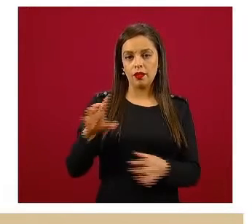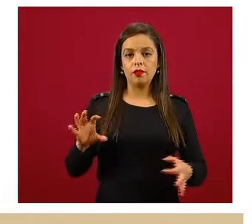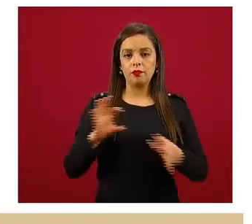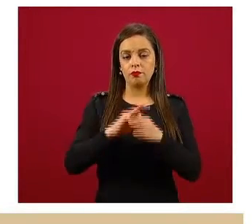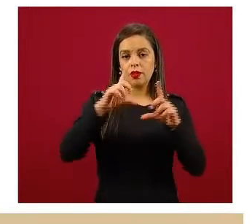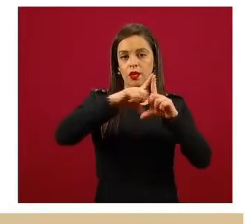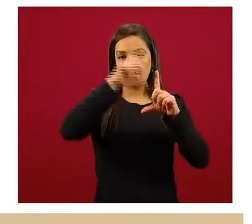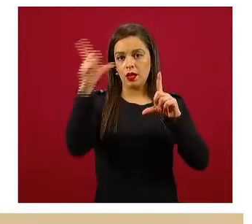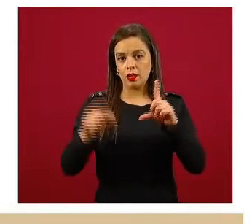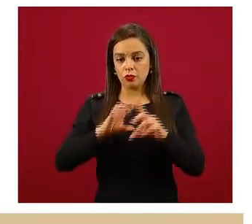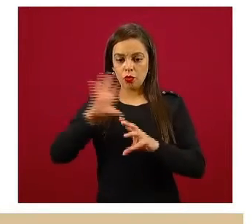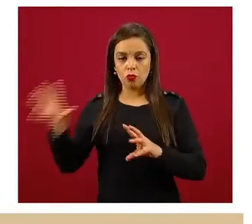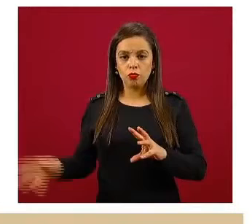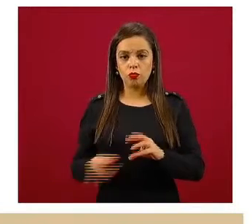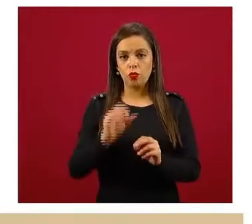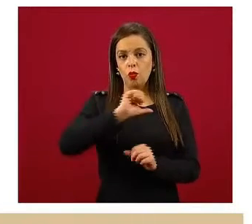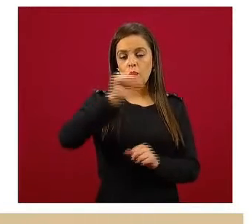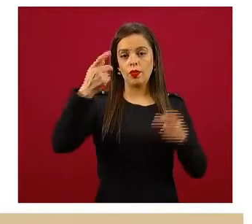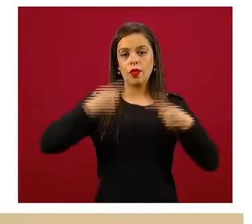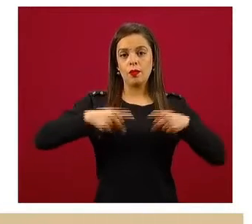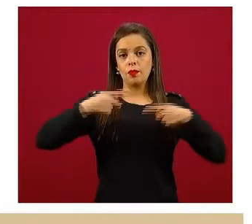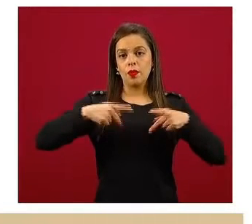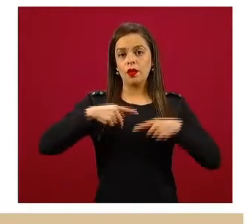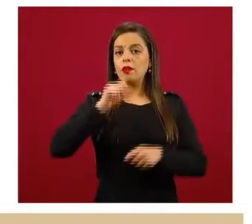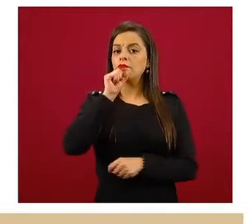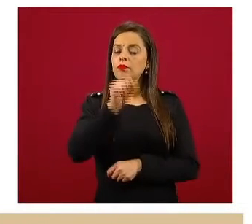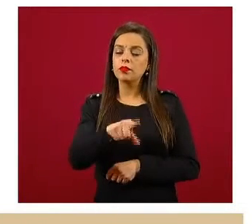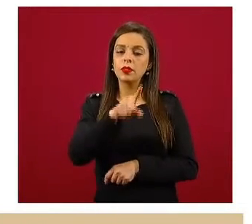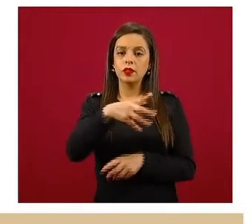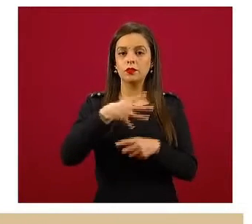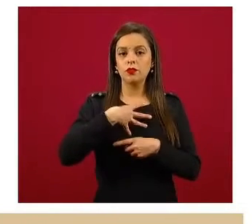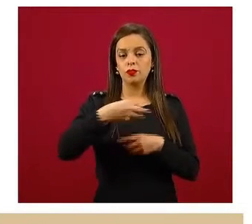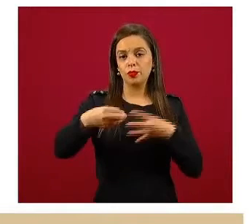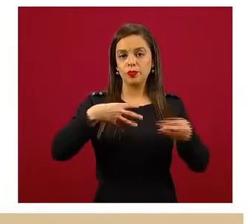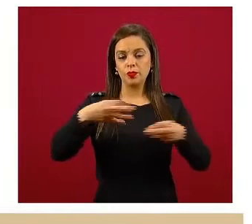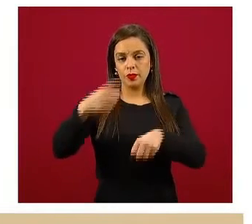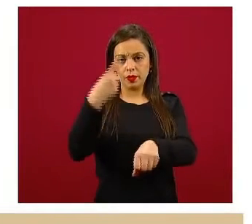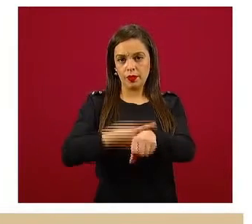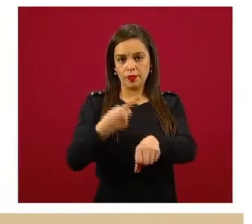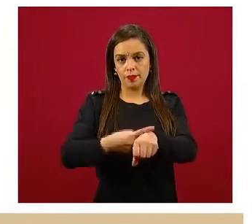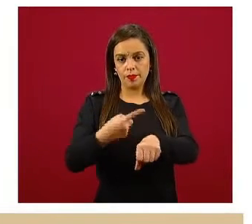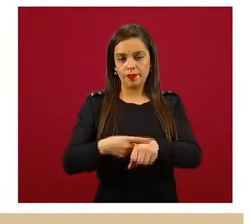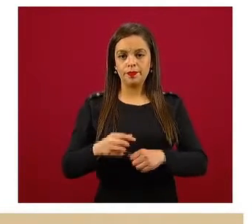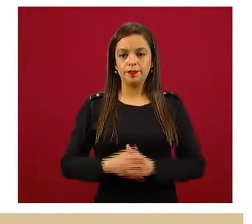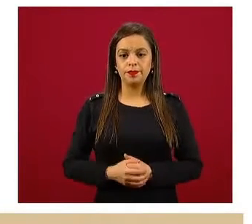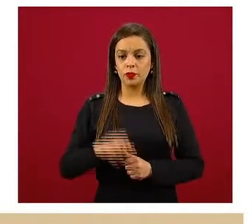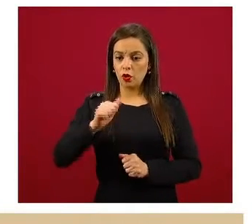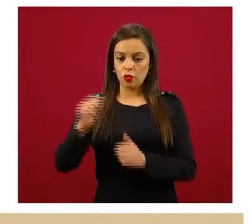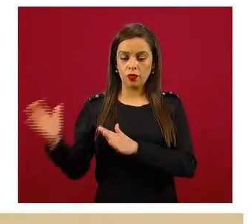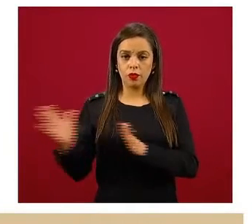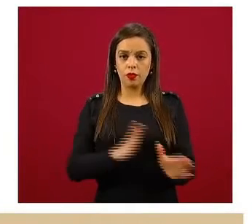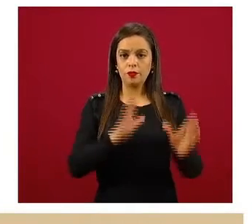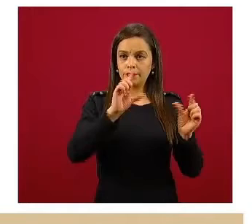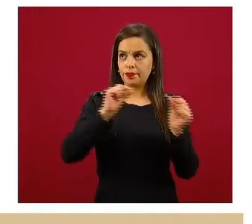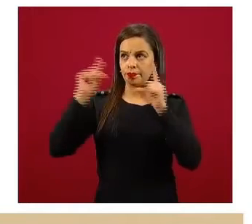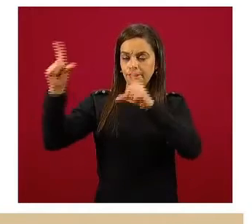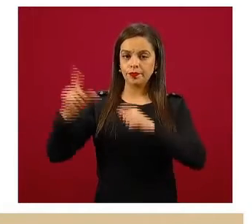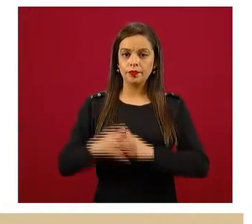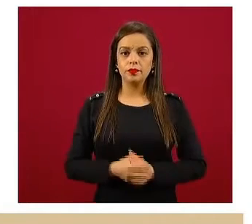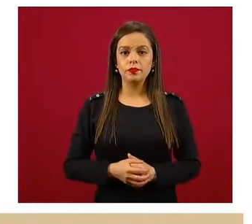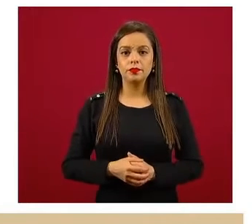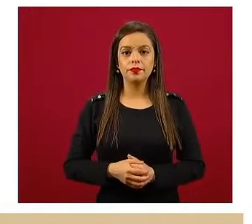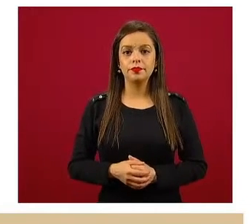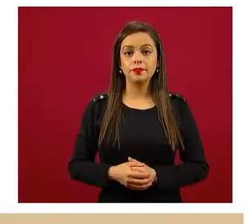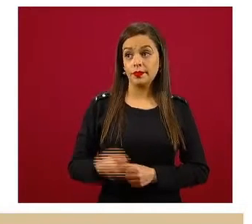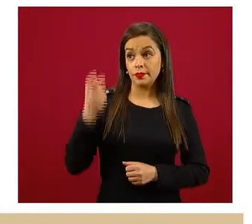a todas las demás personas que han enfermado. Veamos la siguiente diapositiva. Bien, estos son los